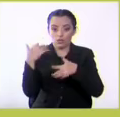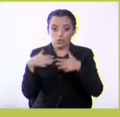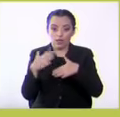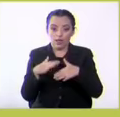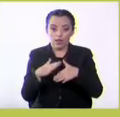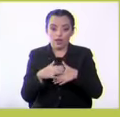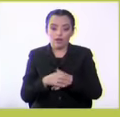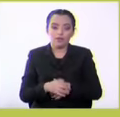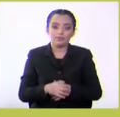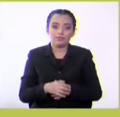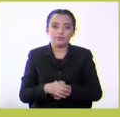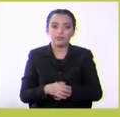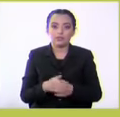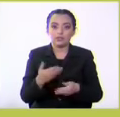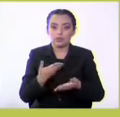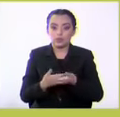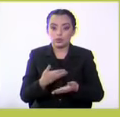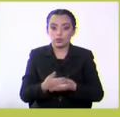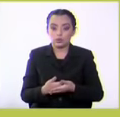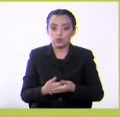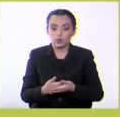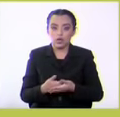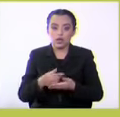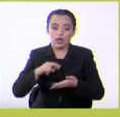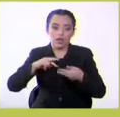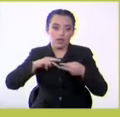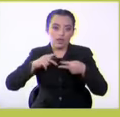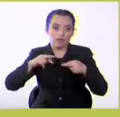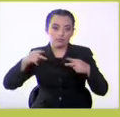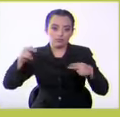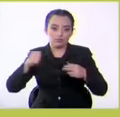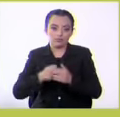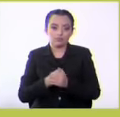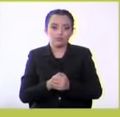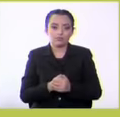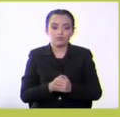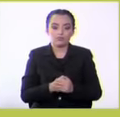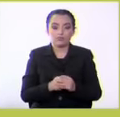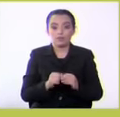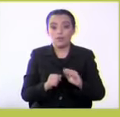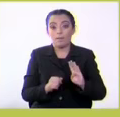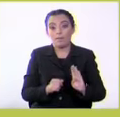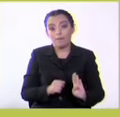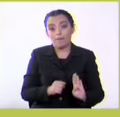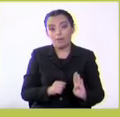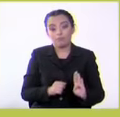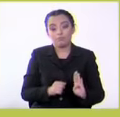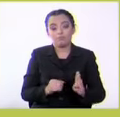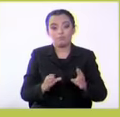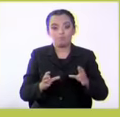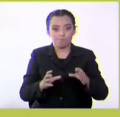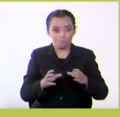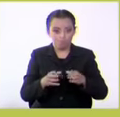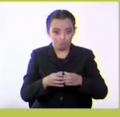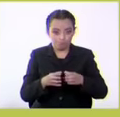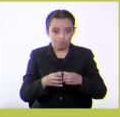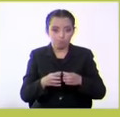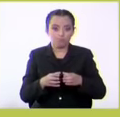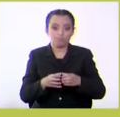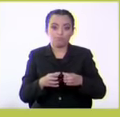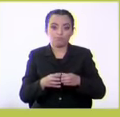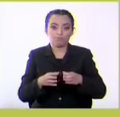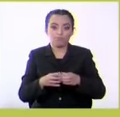genética. Mientras que aquellos que aumentan la variabilidad genética también podríamos decir que son